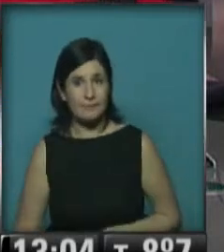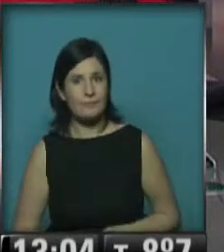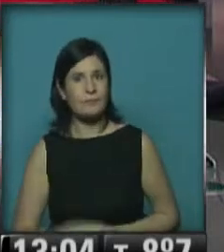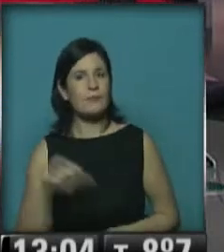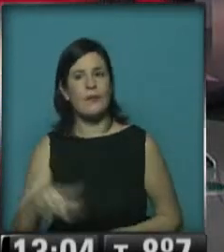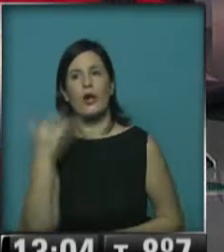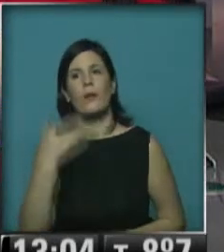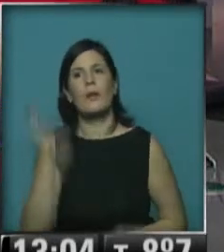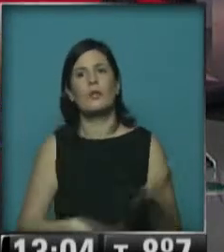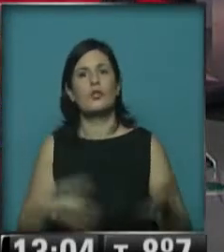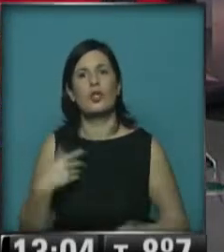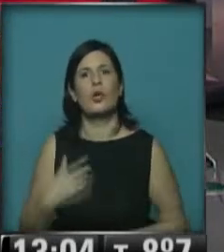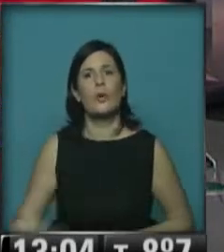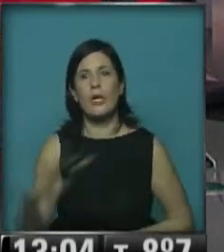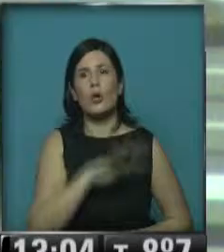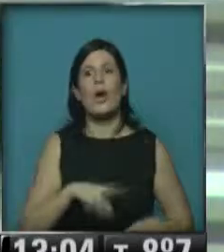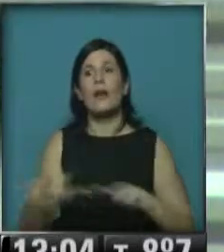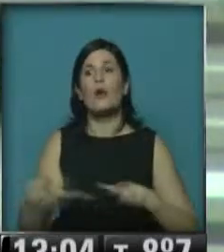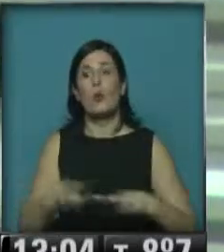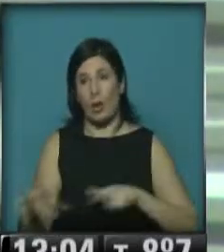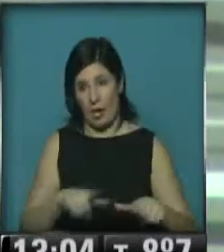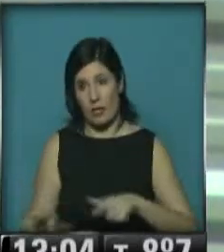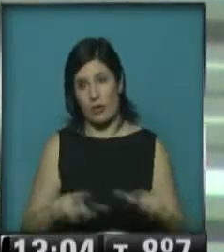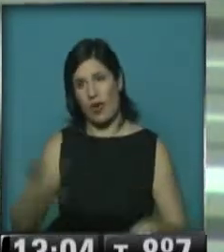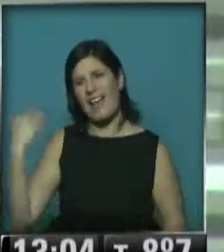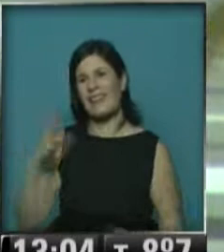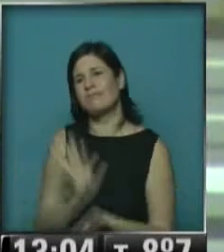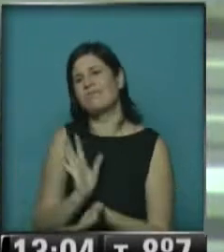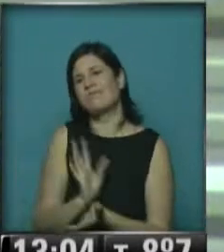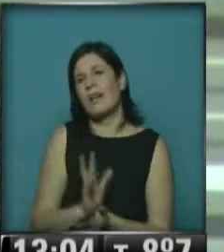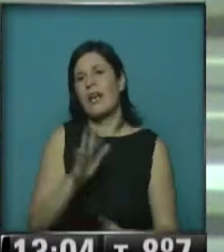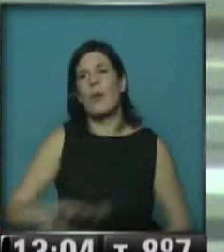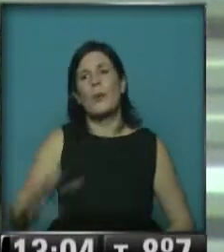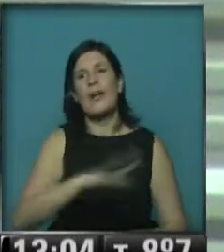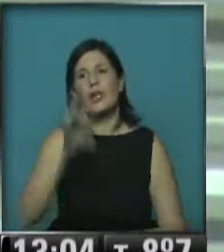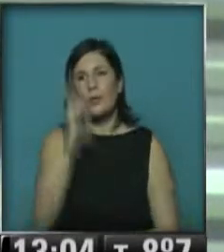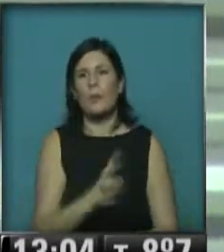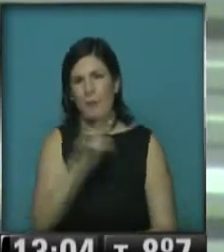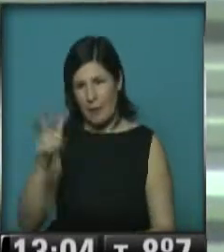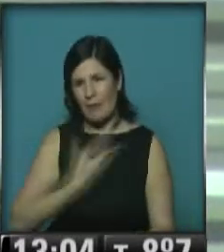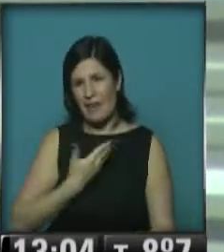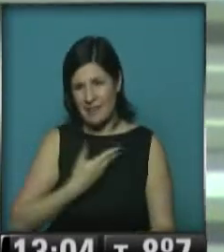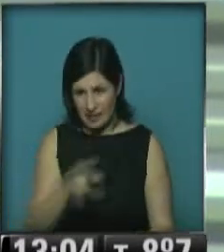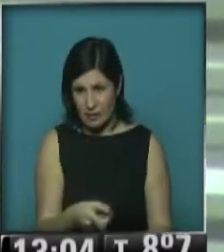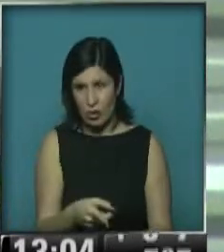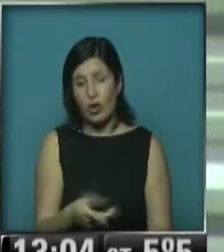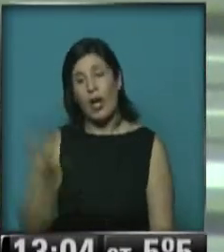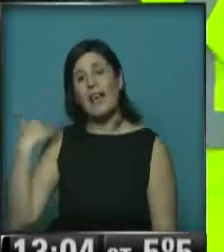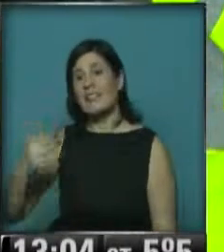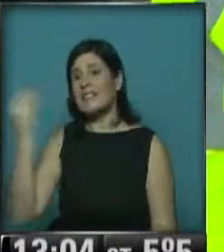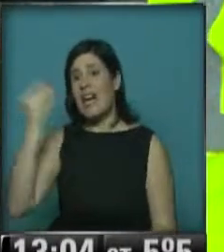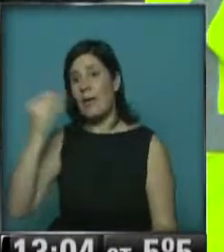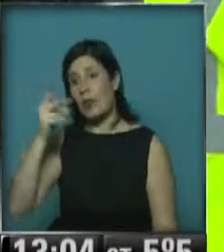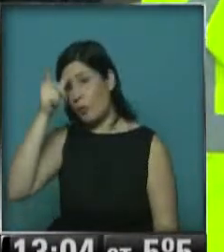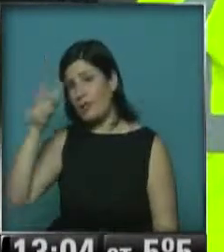Ahora nos ocupamos del predio de Villa Lugano, conocido en los últimos meses como Barrio Papa Francisco, el desalojo del día sábado, y unas